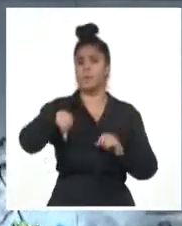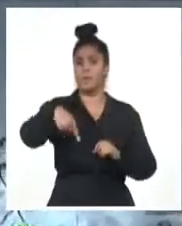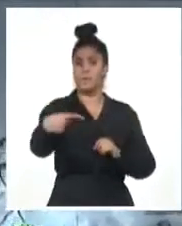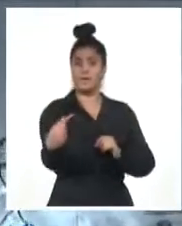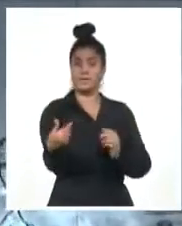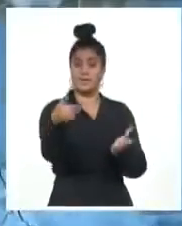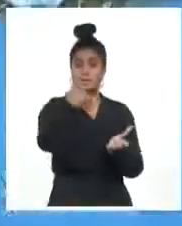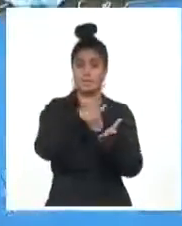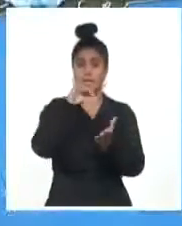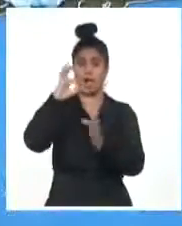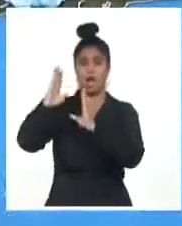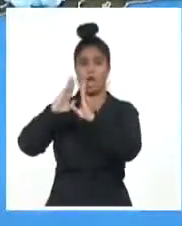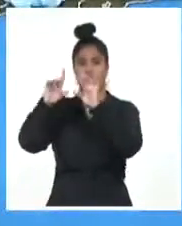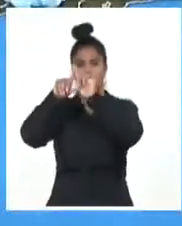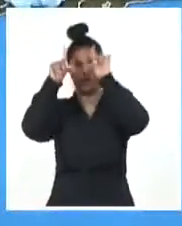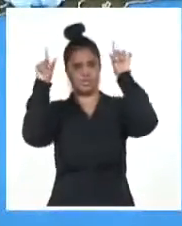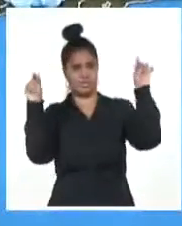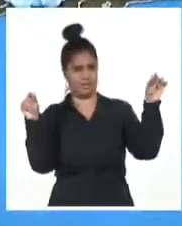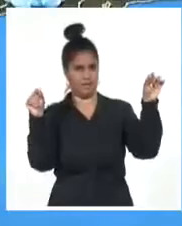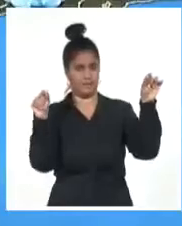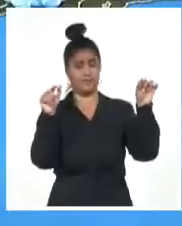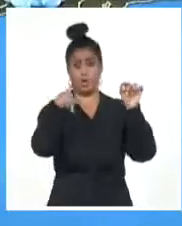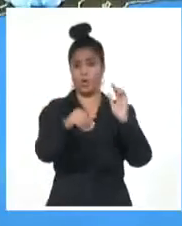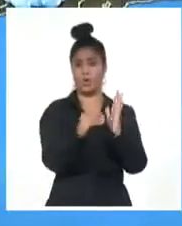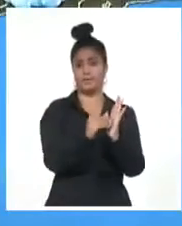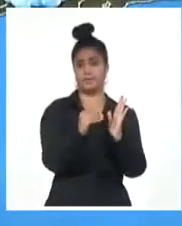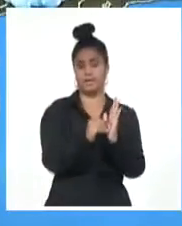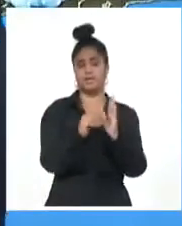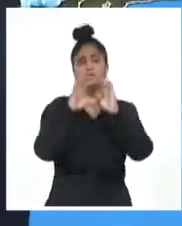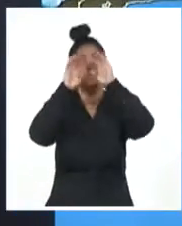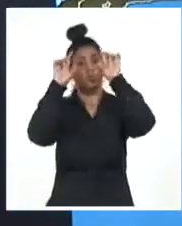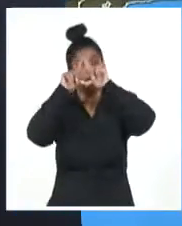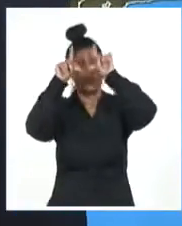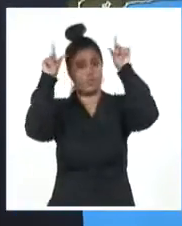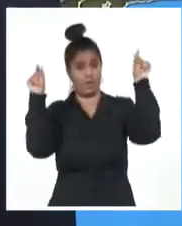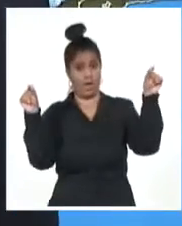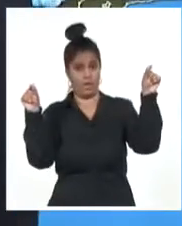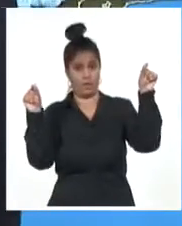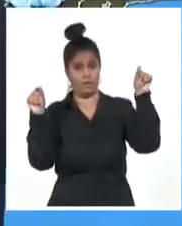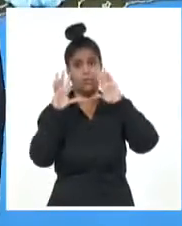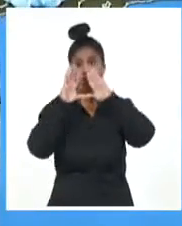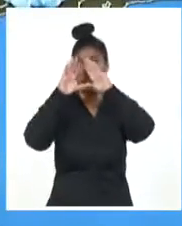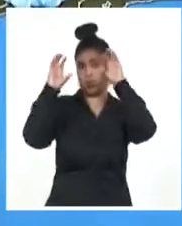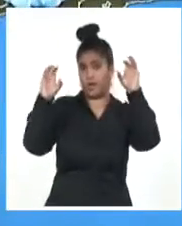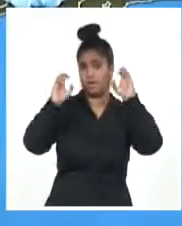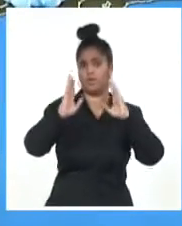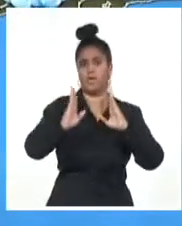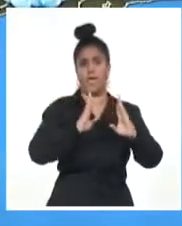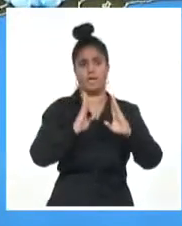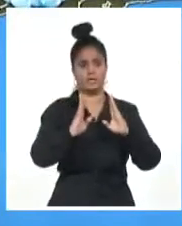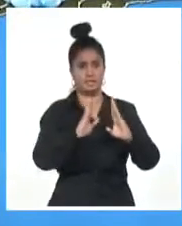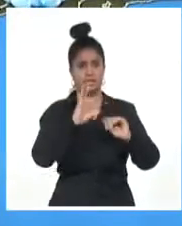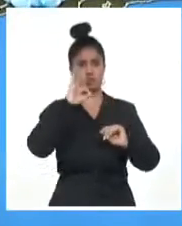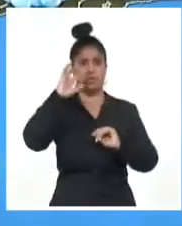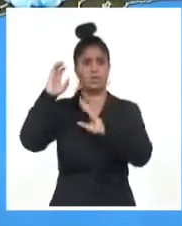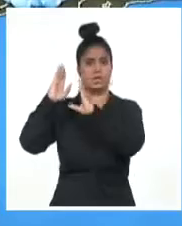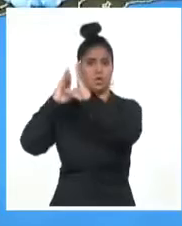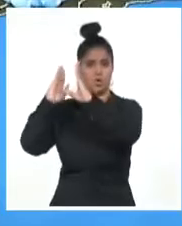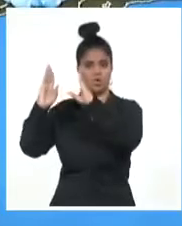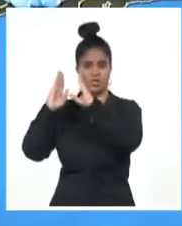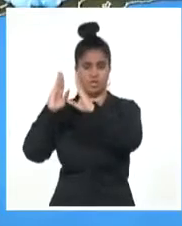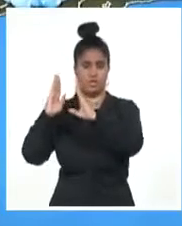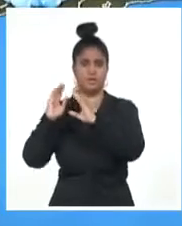occidental. El pronóstico del tiempo para la tarde de hoy estará parcialmente nublado. Se nublará en la región central y zonas de la costa norte del